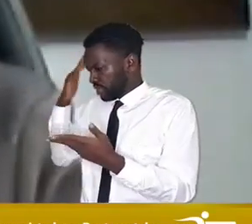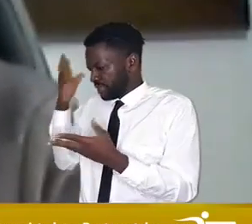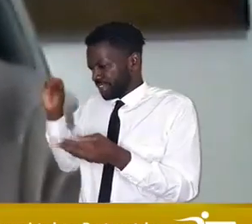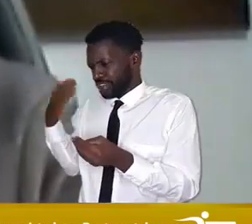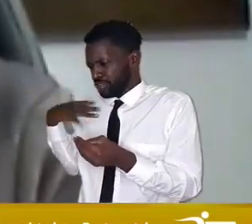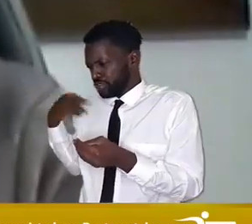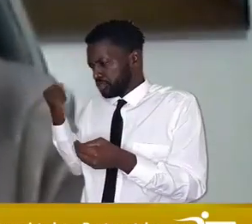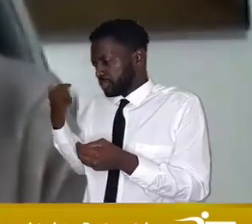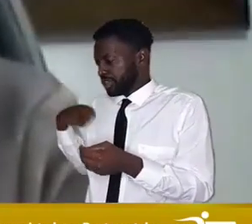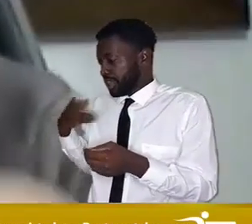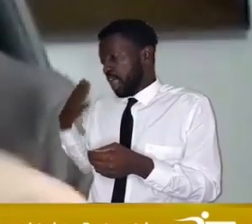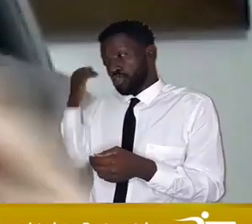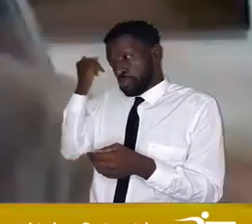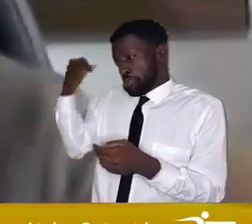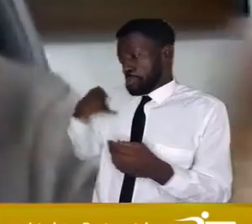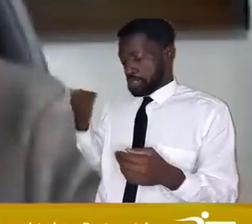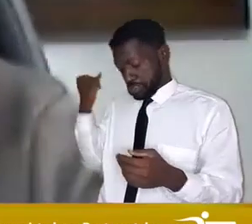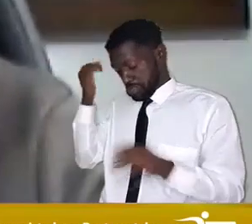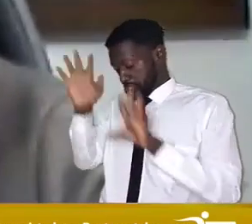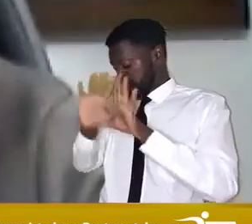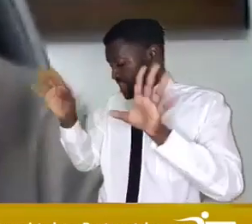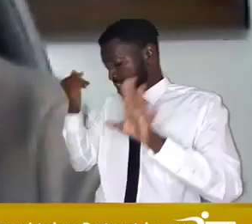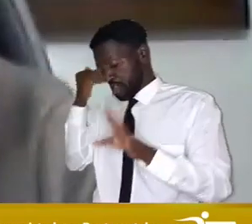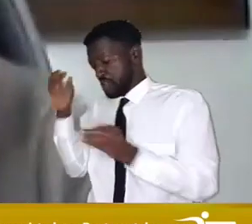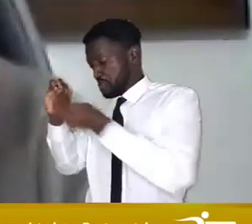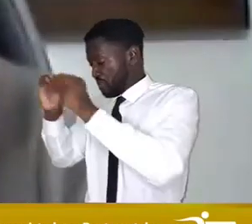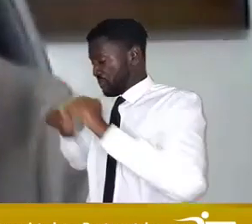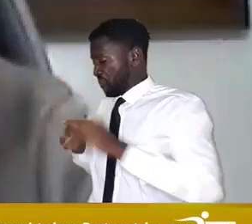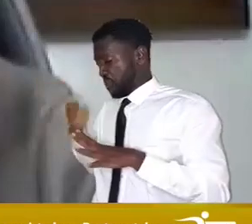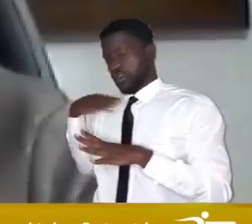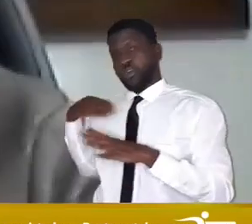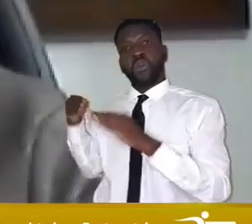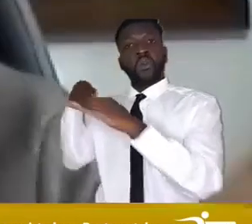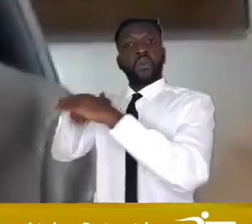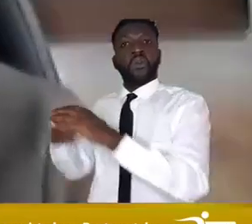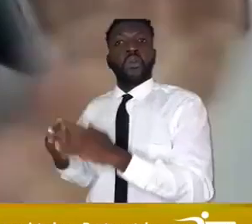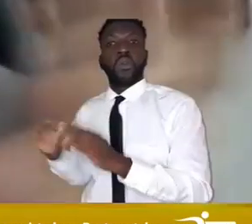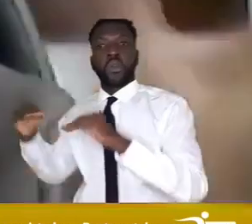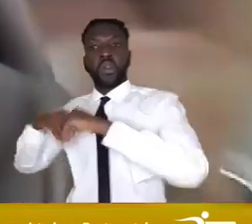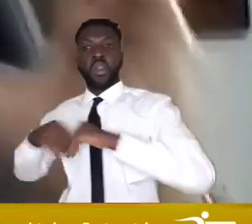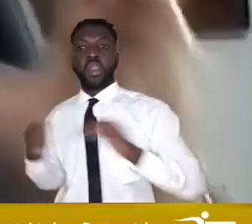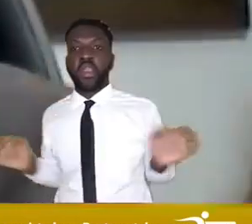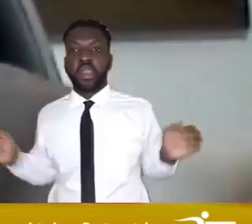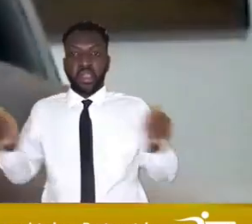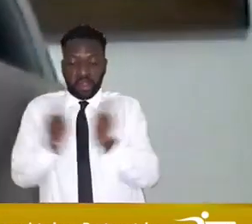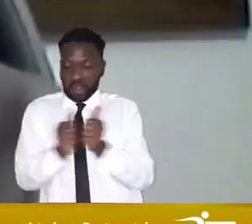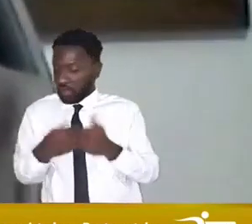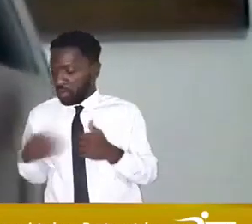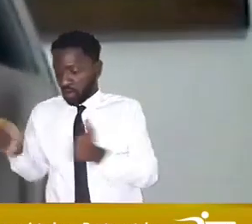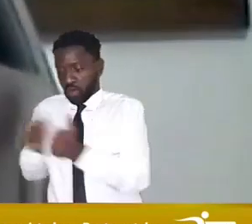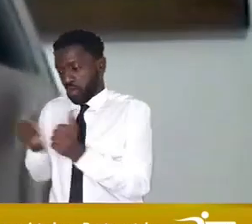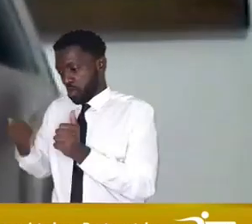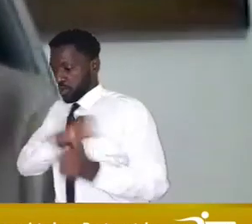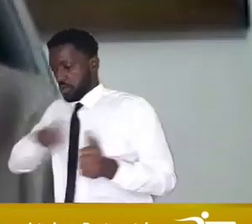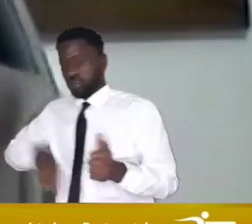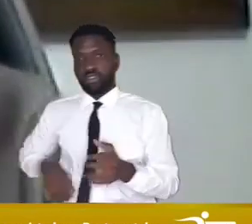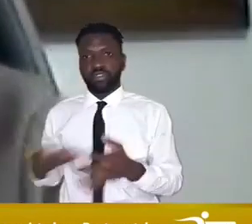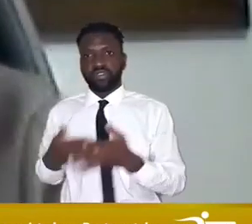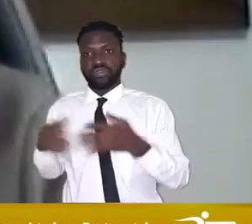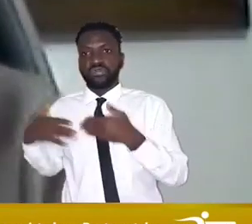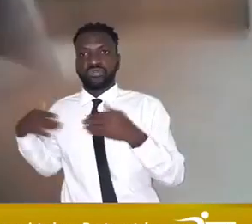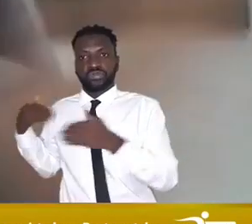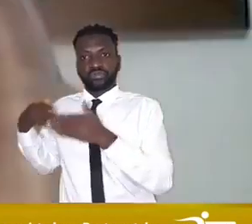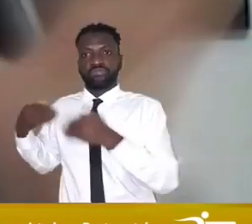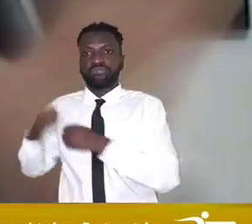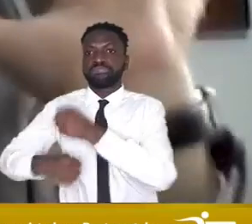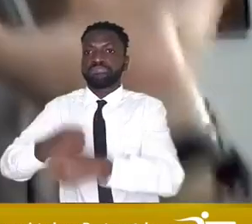inventan. Y entonces meten a los ángeles a convivir con las señoras del mundo y a tener una generación que son diabólicas y otra que